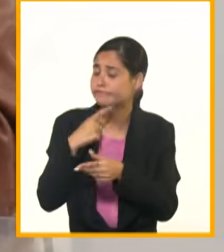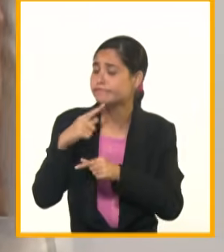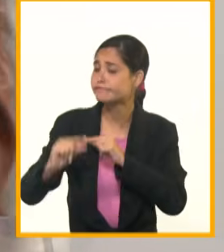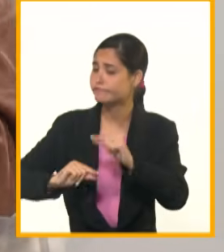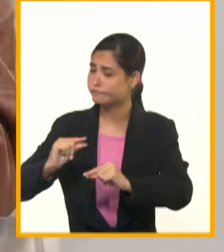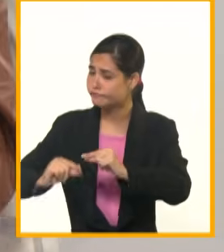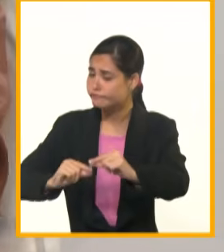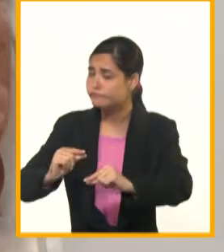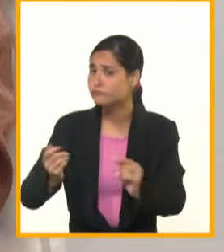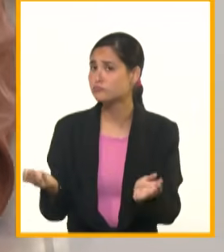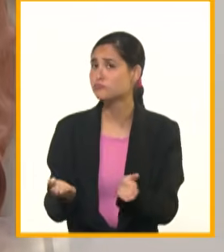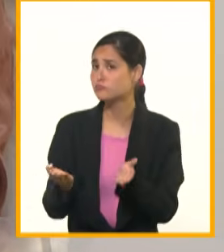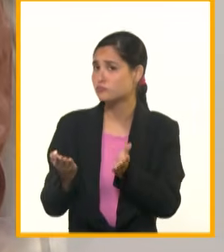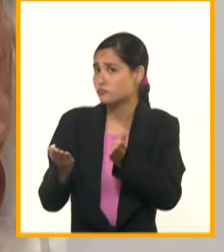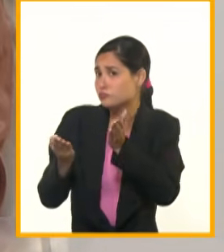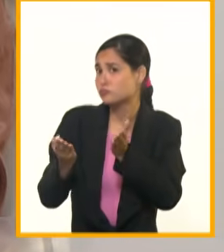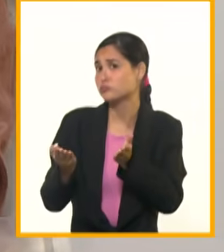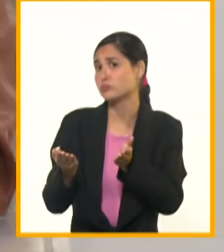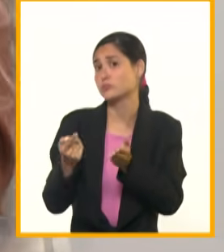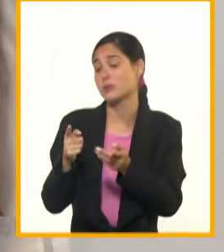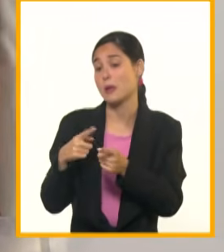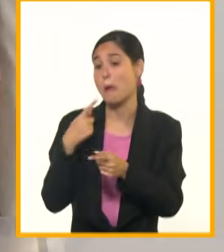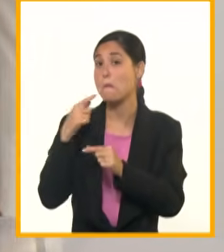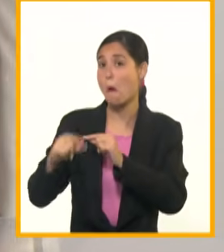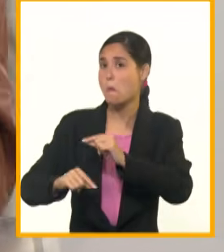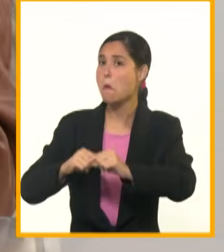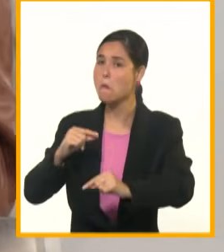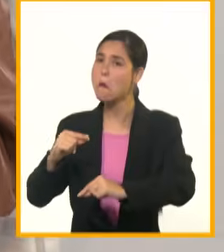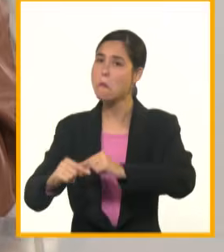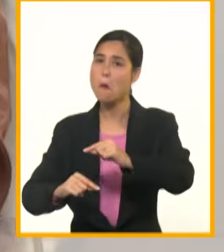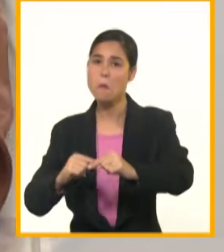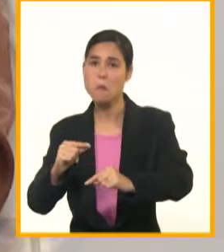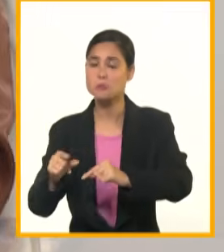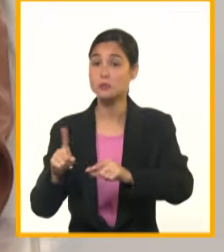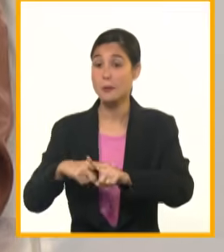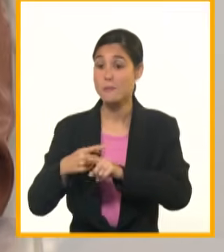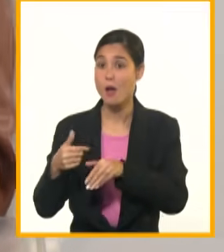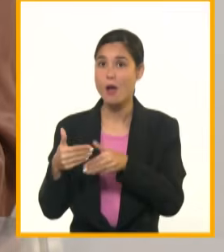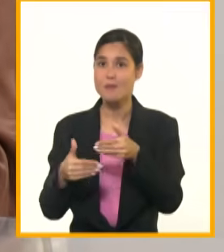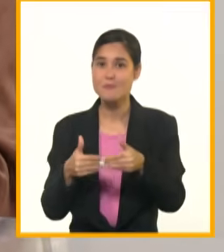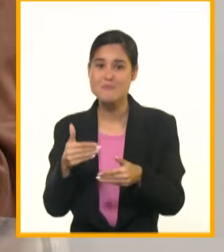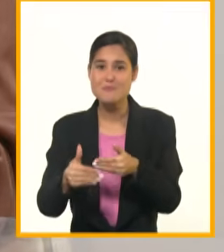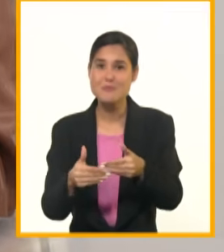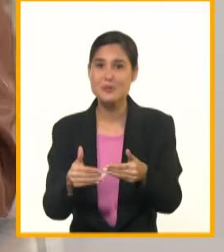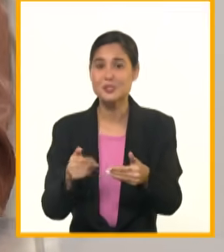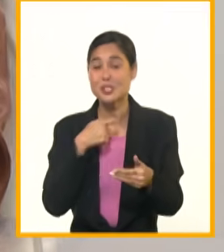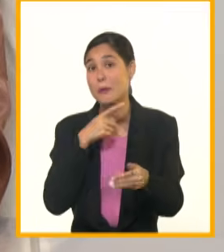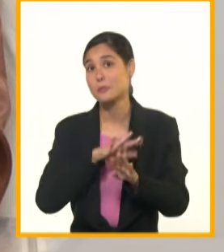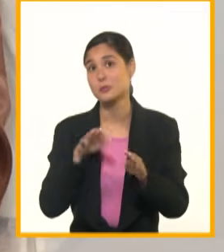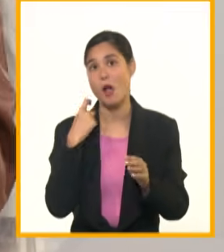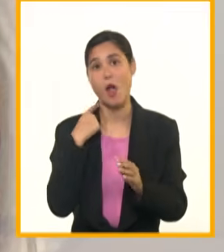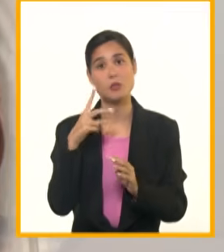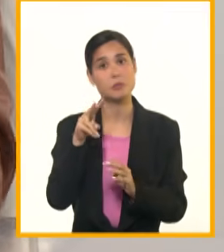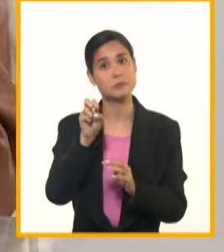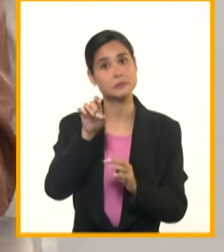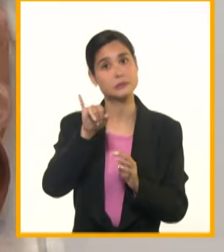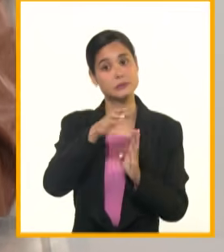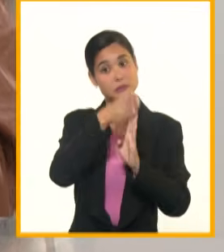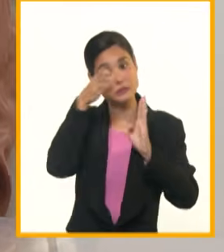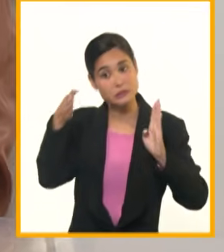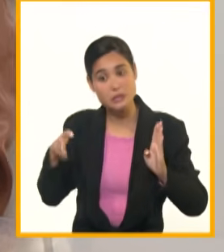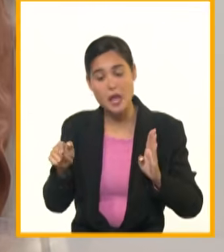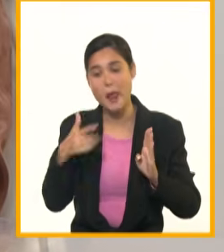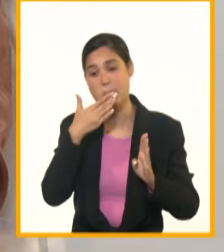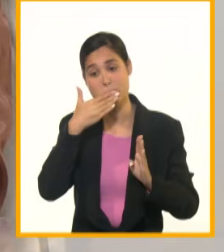desarrollándose, creando estructuras y por supuesto están en un proceso que durante todo este año 2026 debe ir